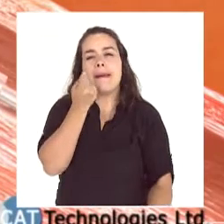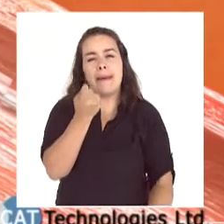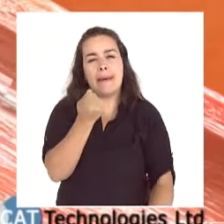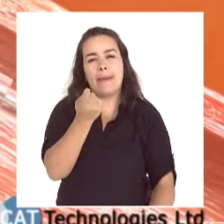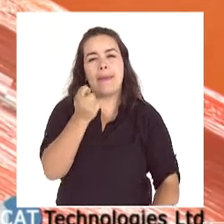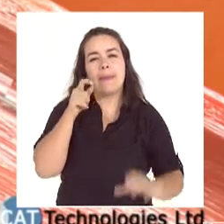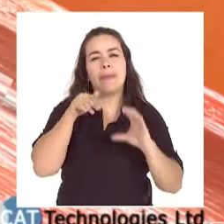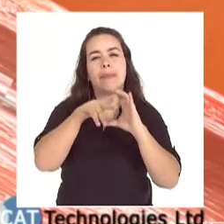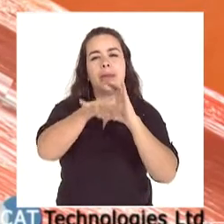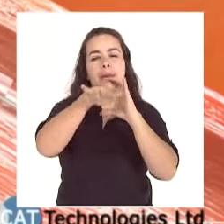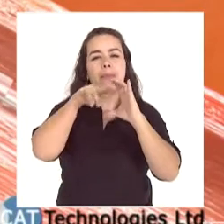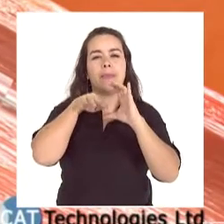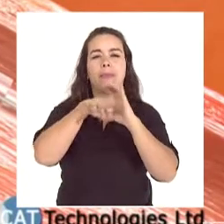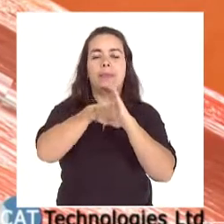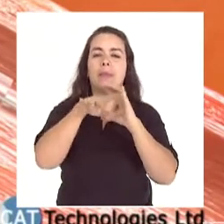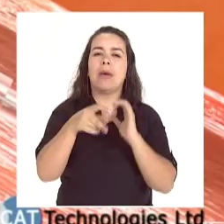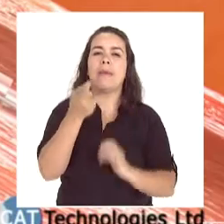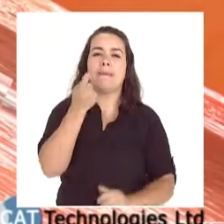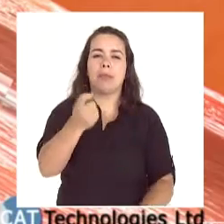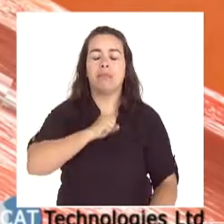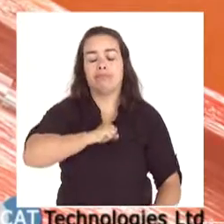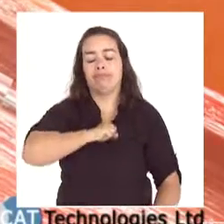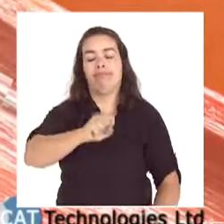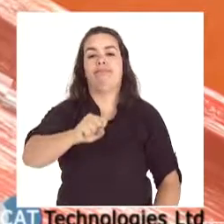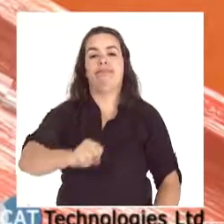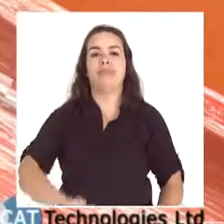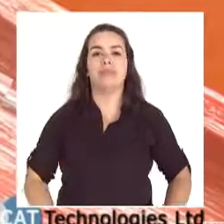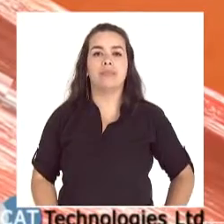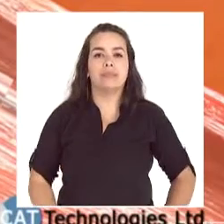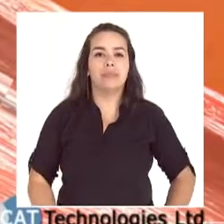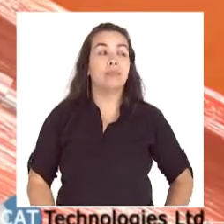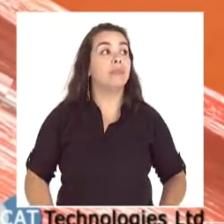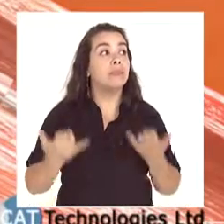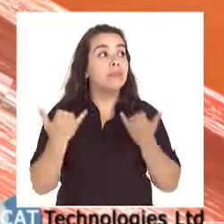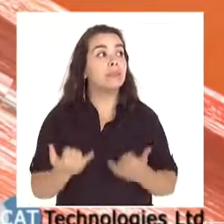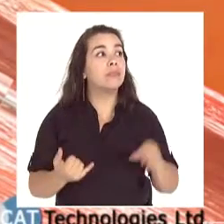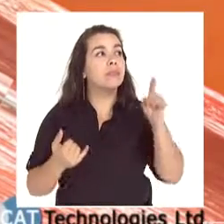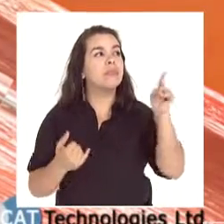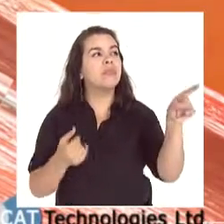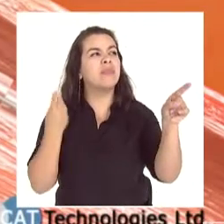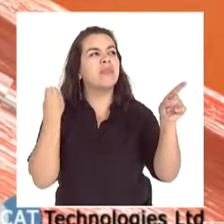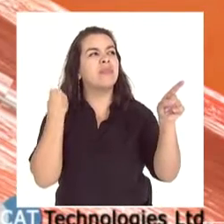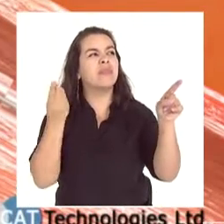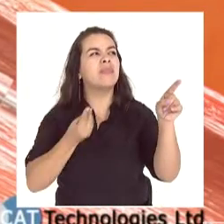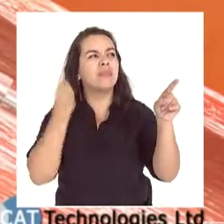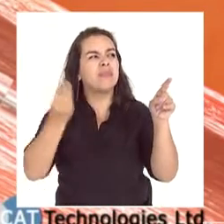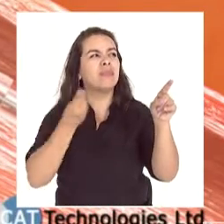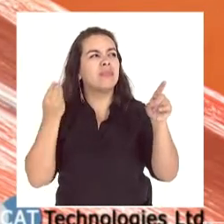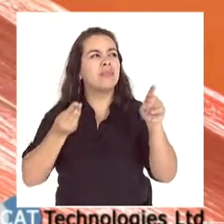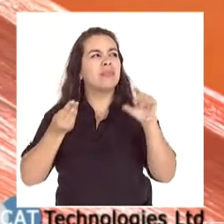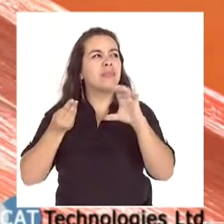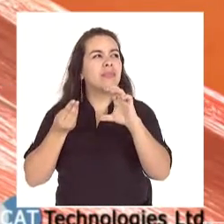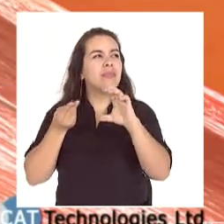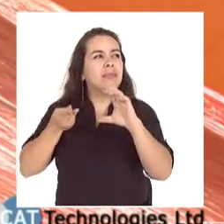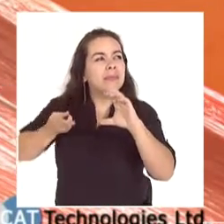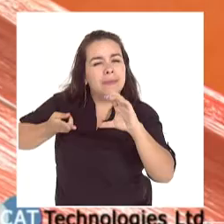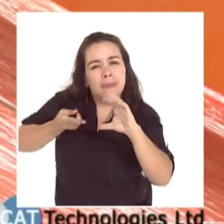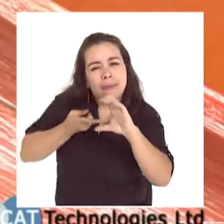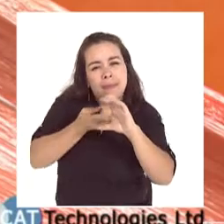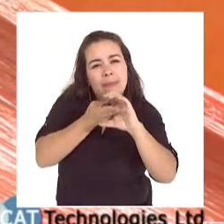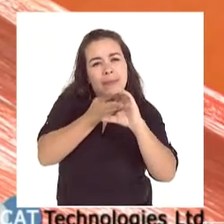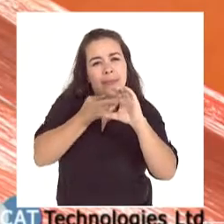flujo anterógrado y es lo que causa los infartos. Lo que están haciendo en este momento es tratándonos, lo que